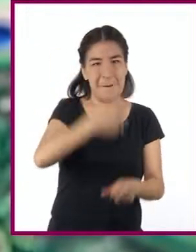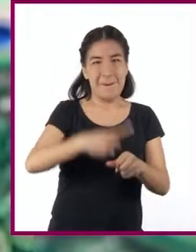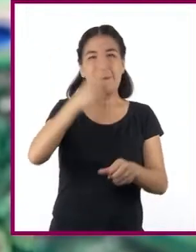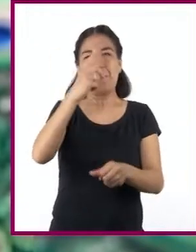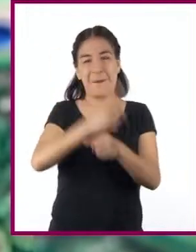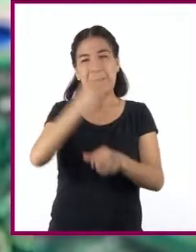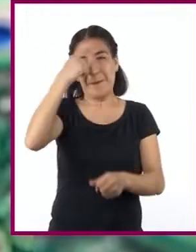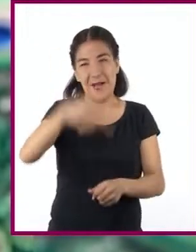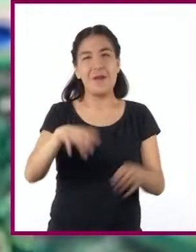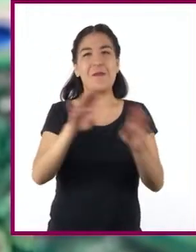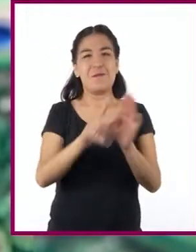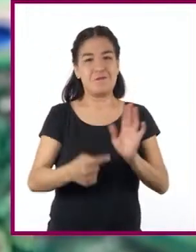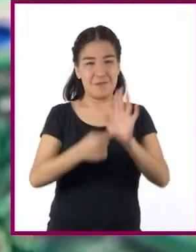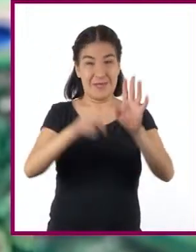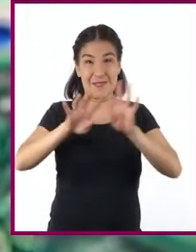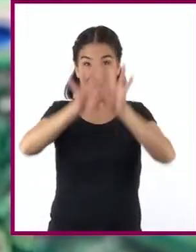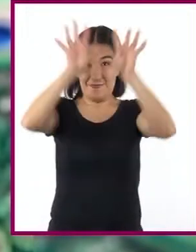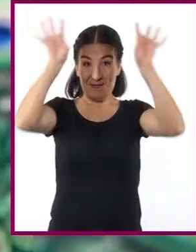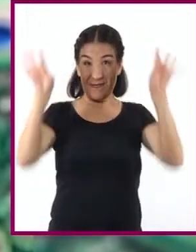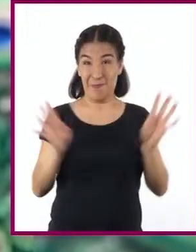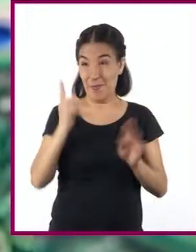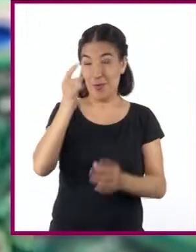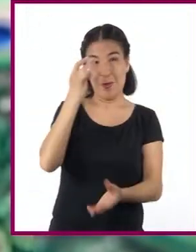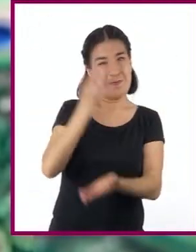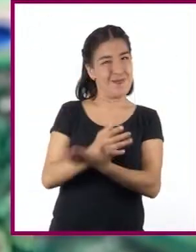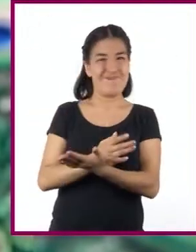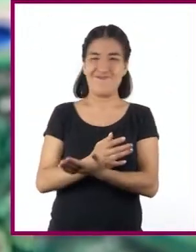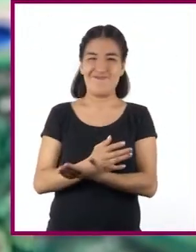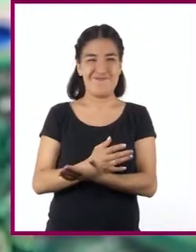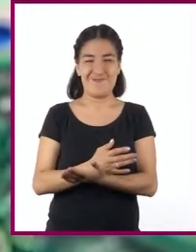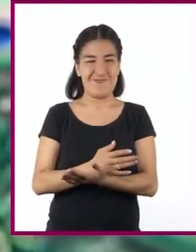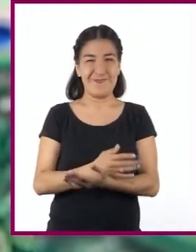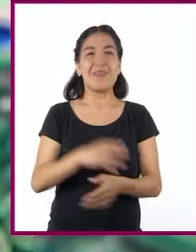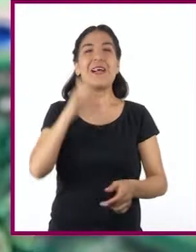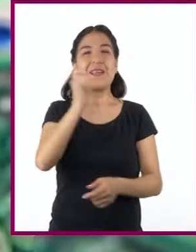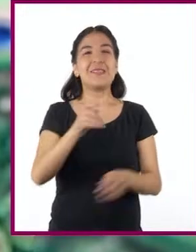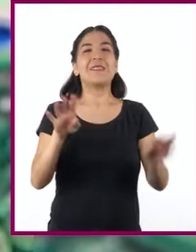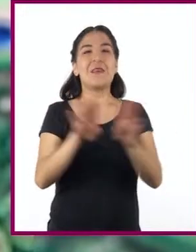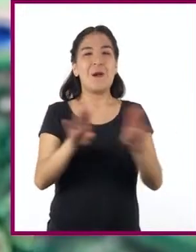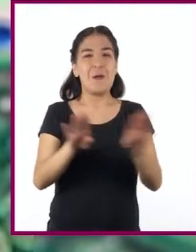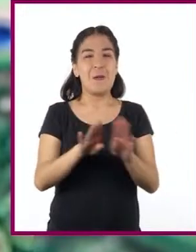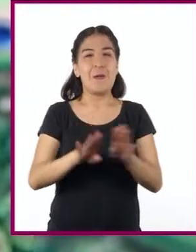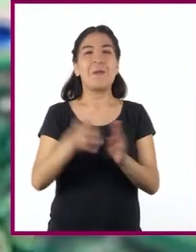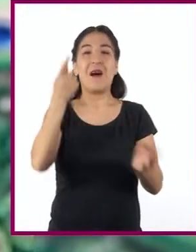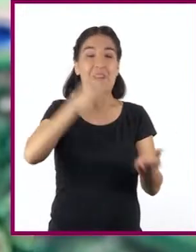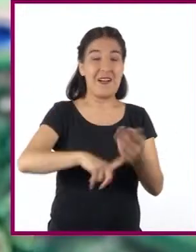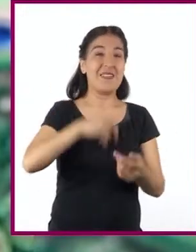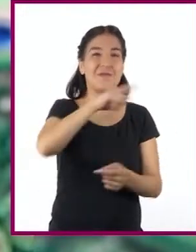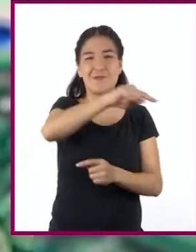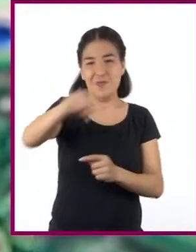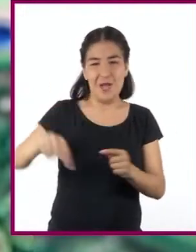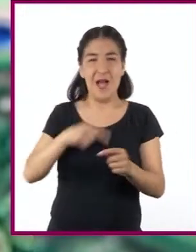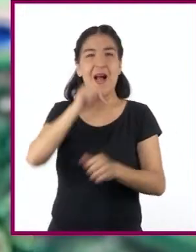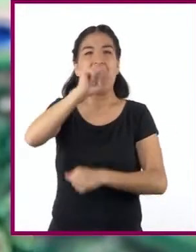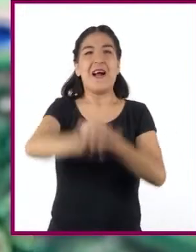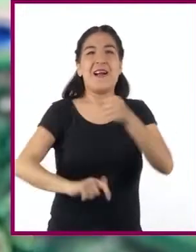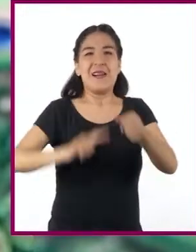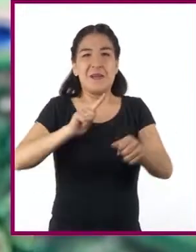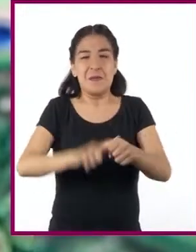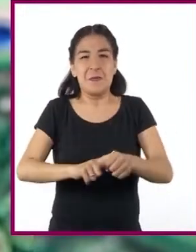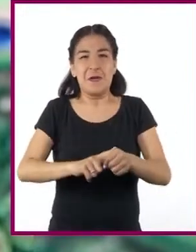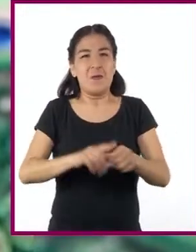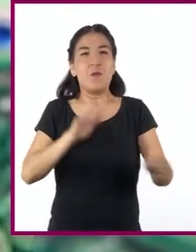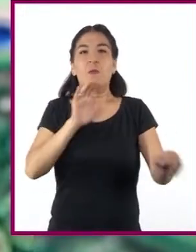la apariencia de las plumas no lo es todo. Sé que es muy común en el reino animal, que es al